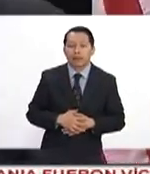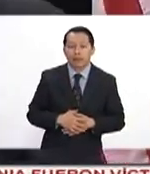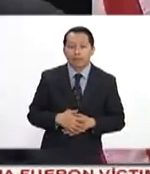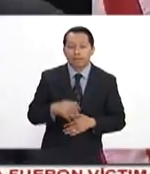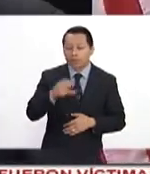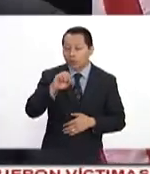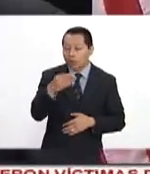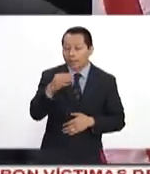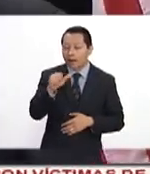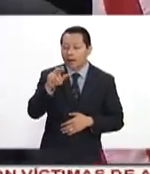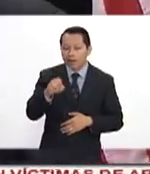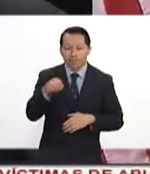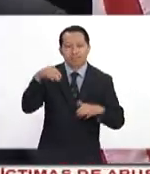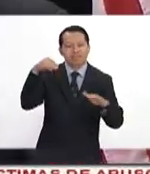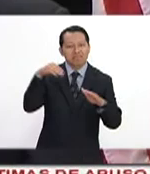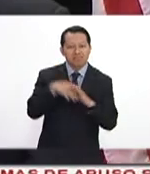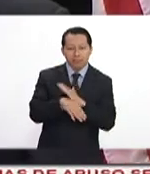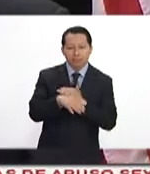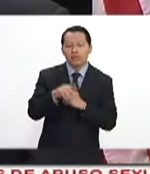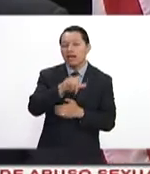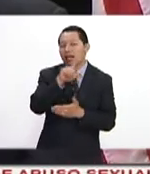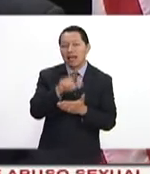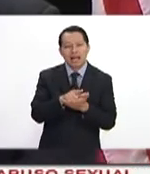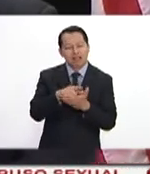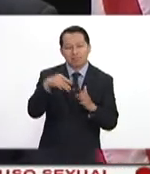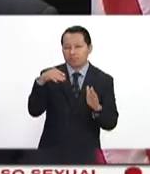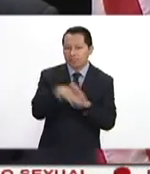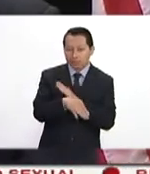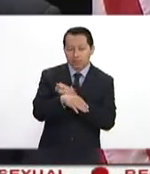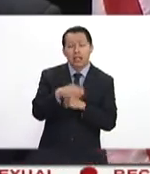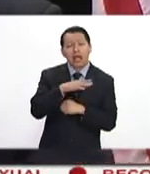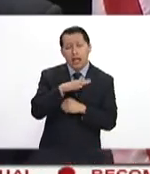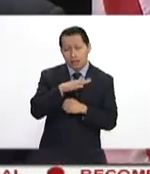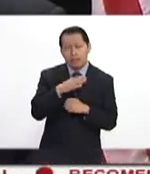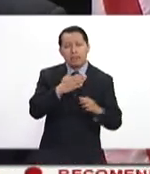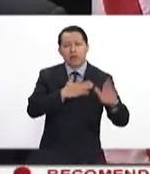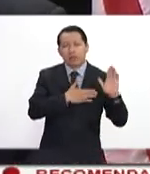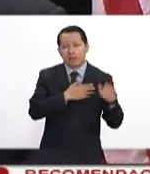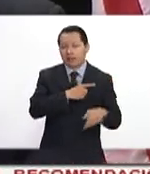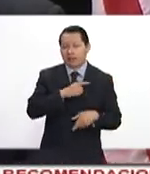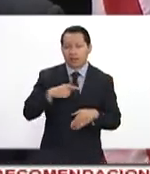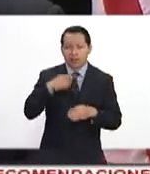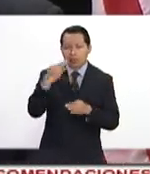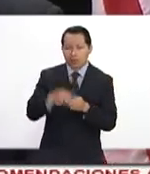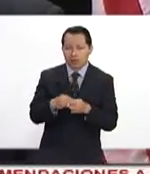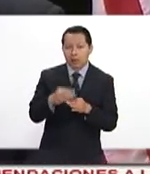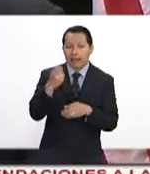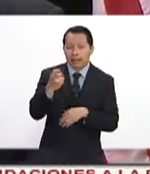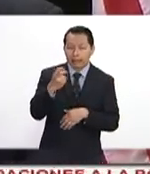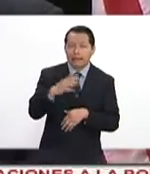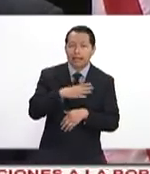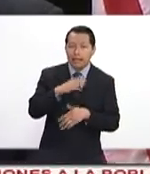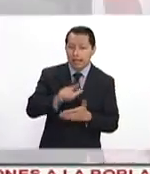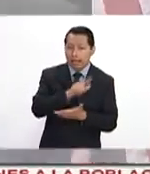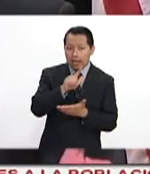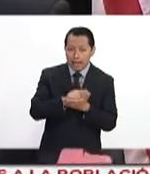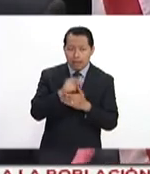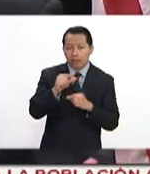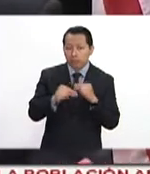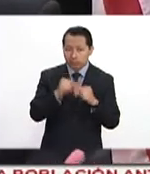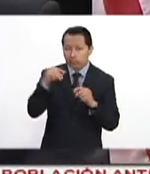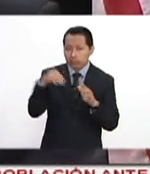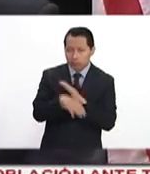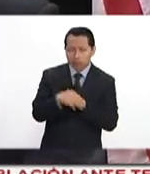El Obamacare está en picada, esta ley está en picada. Tenemos una promesa que cumplir y hacer frente a que esta ley está colapsando.